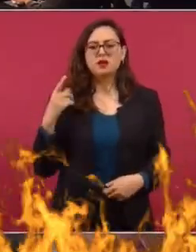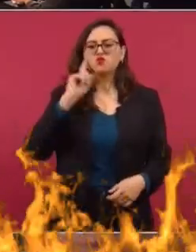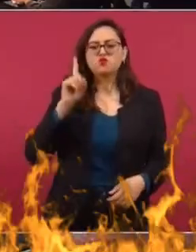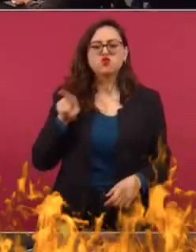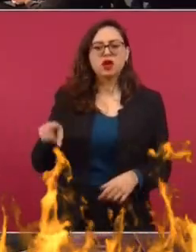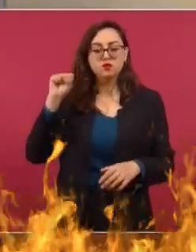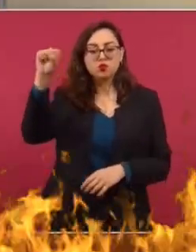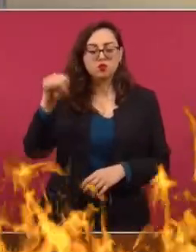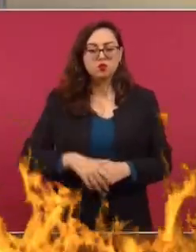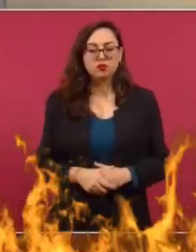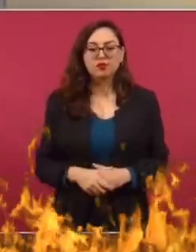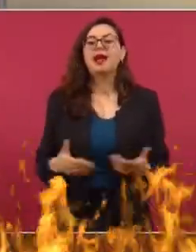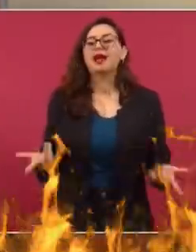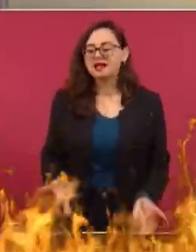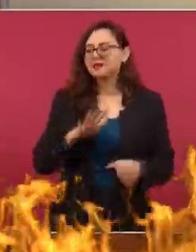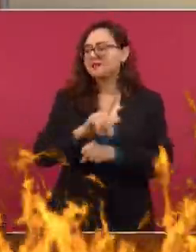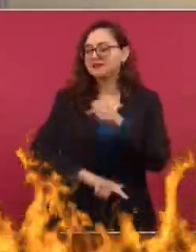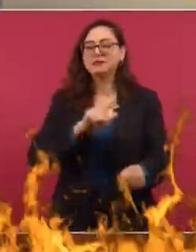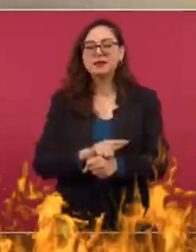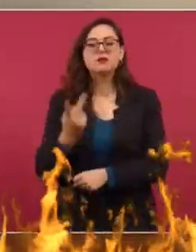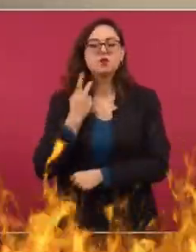a hablar del feminismo. Animal político.